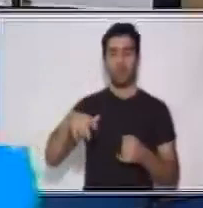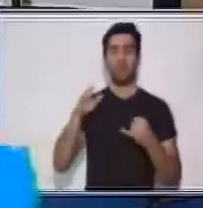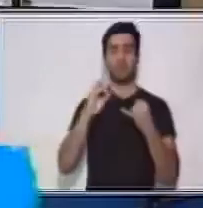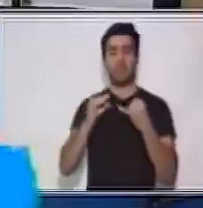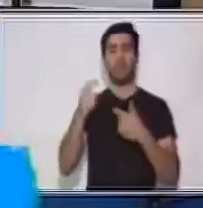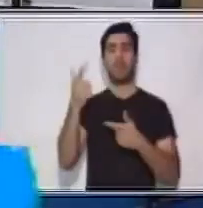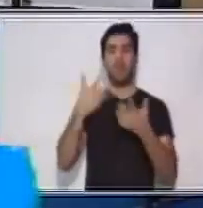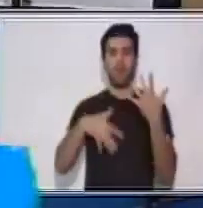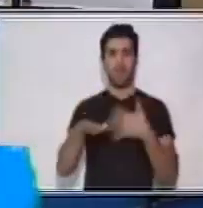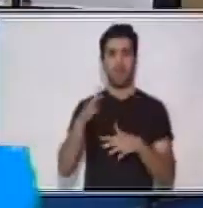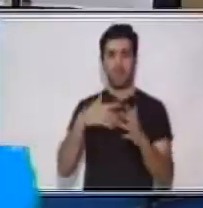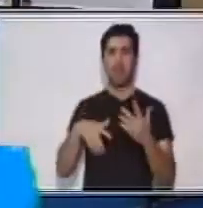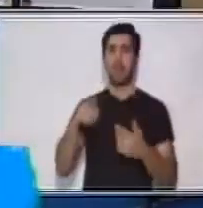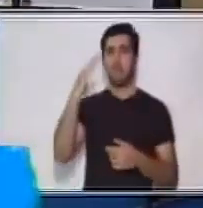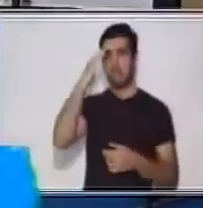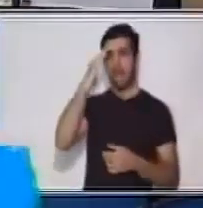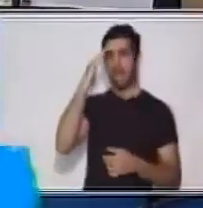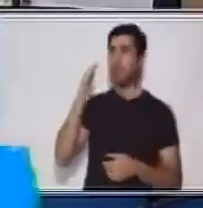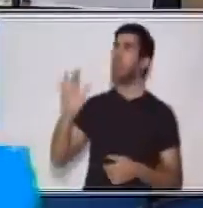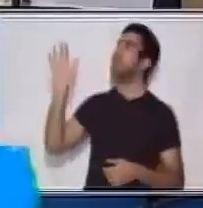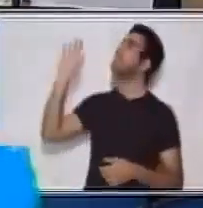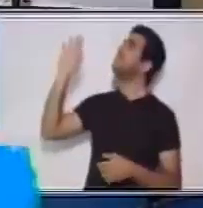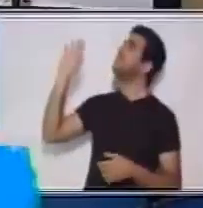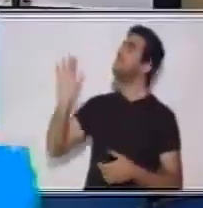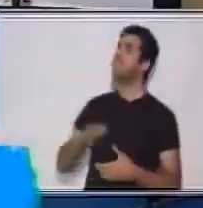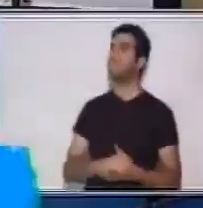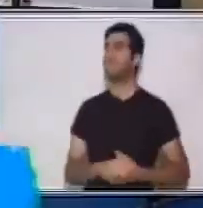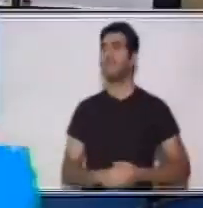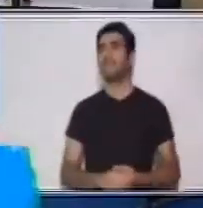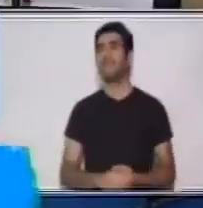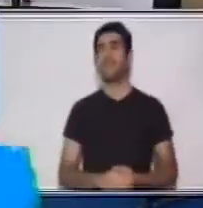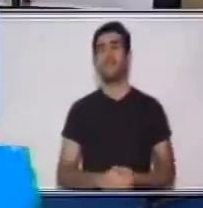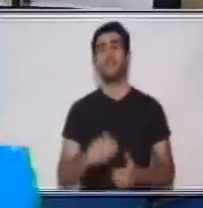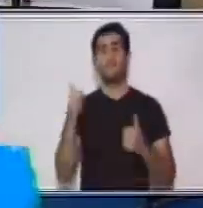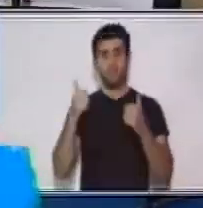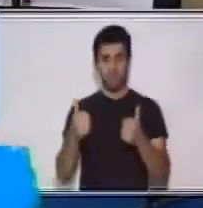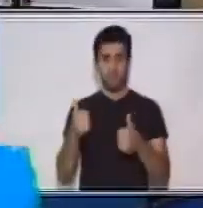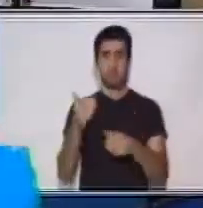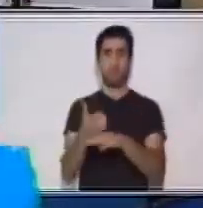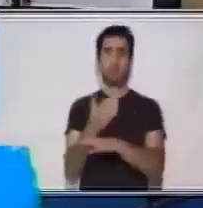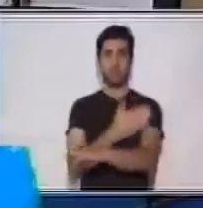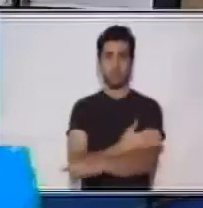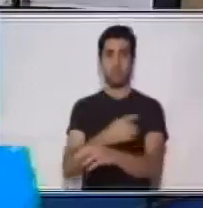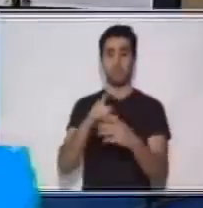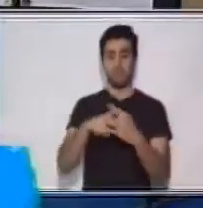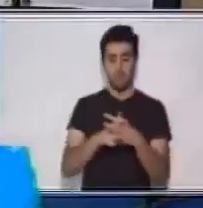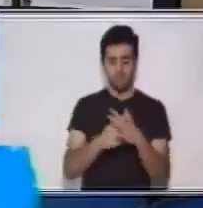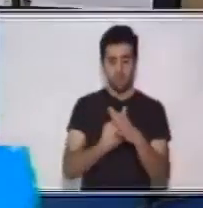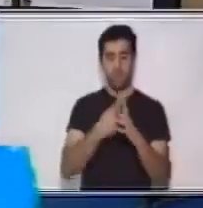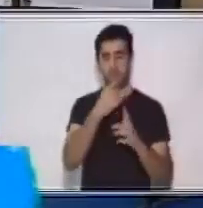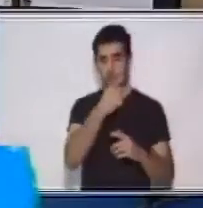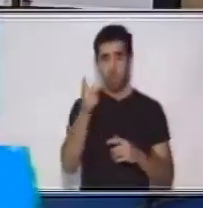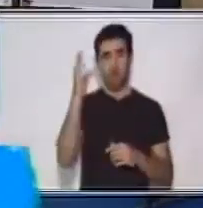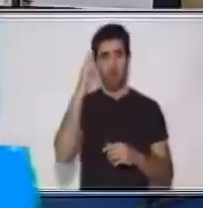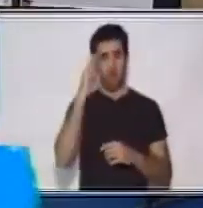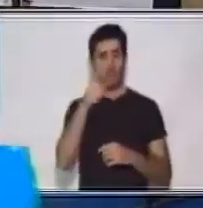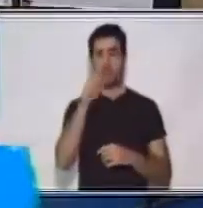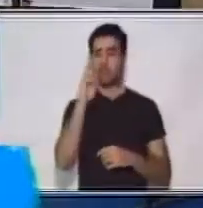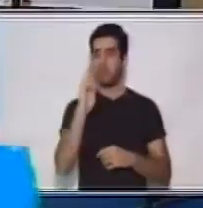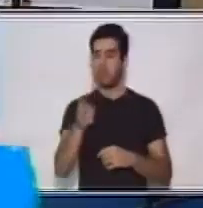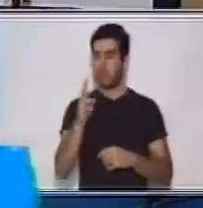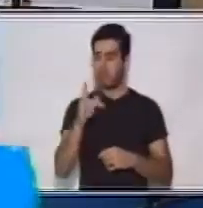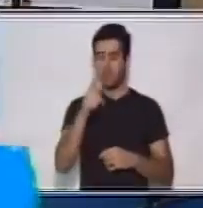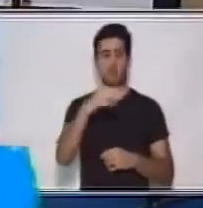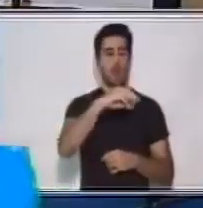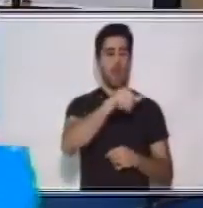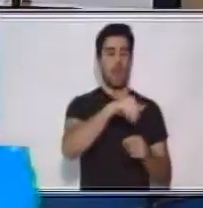de lengua de señas saludamos a Pablo. Hola Pablo. Antes de empezar, te recomiendo que laves tus manos constantemente